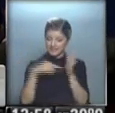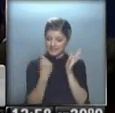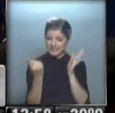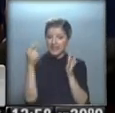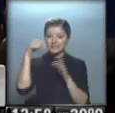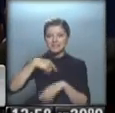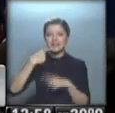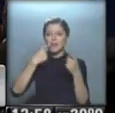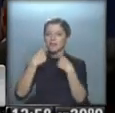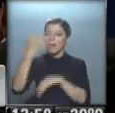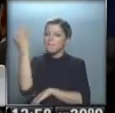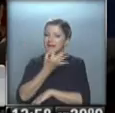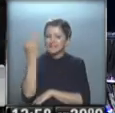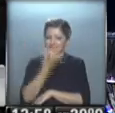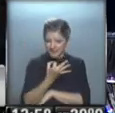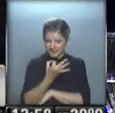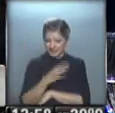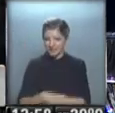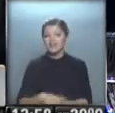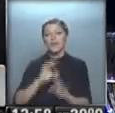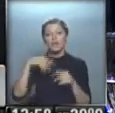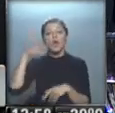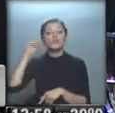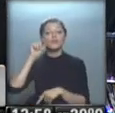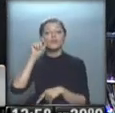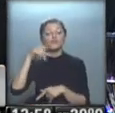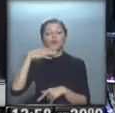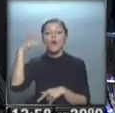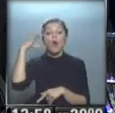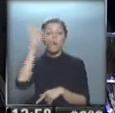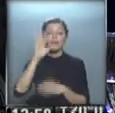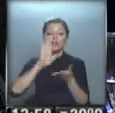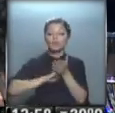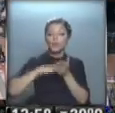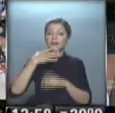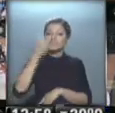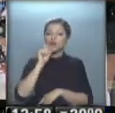entrevista con ignacio ramonet vamos a poder escuchar su opinión sobre el fallo de la corte suprema sobre la ley de medios